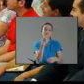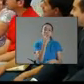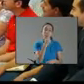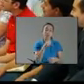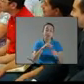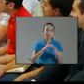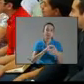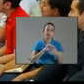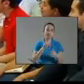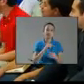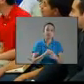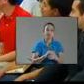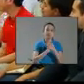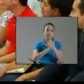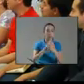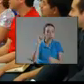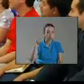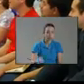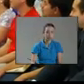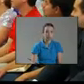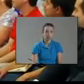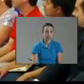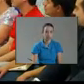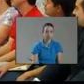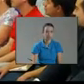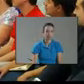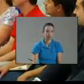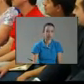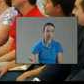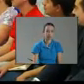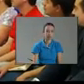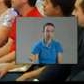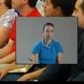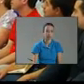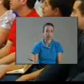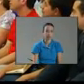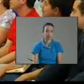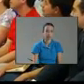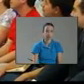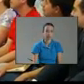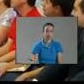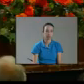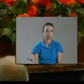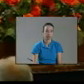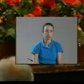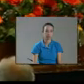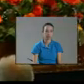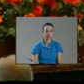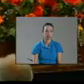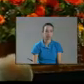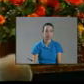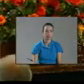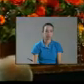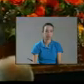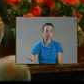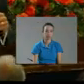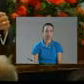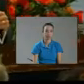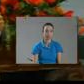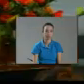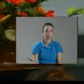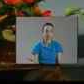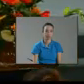huevitos y frijolitos y... ¡Ah, oh, Dios mío! Y las arepas, y las